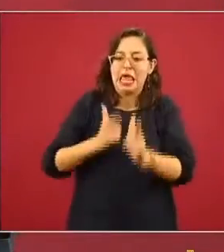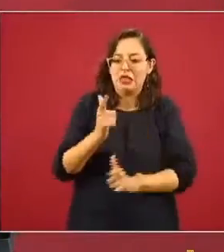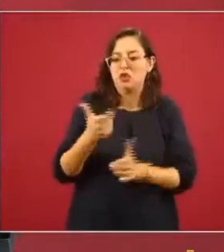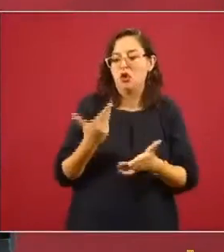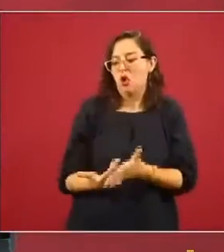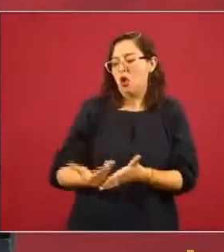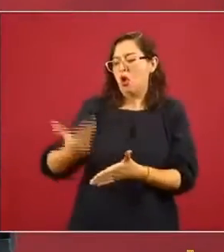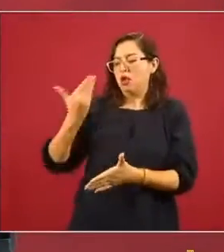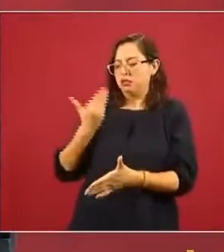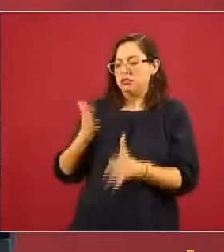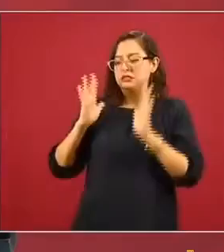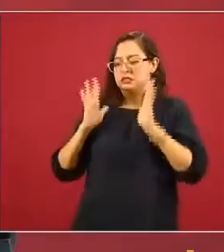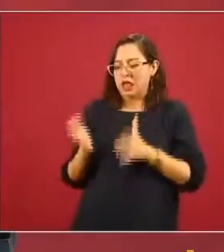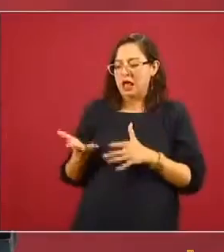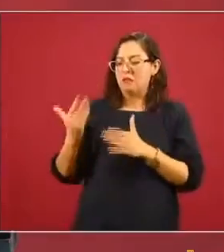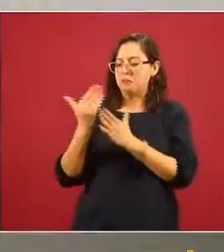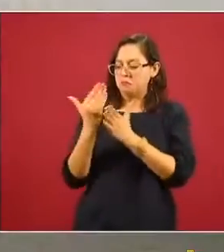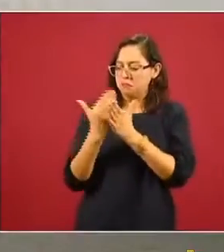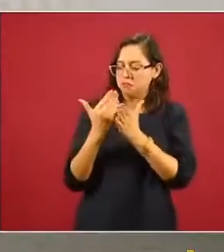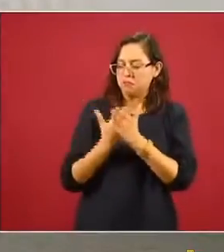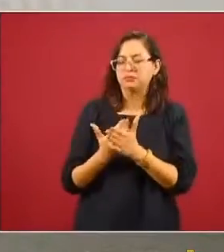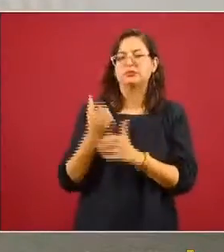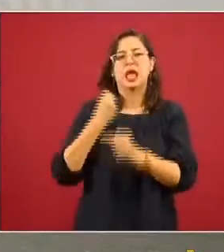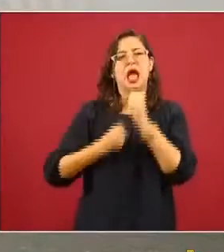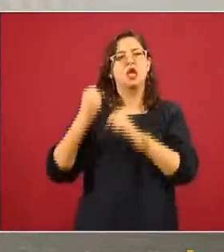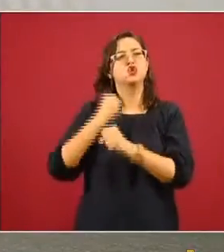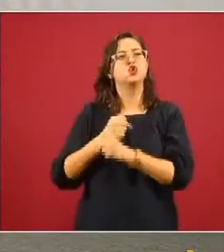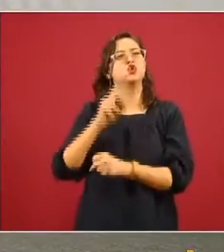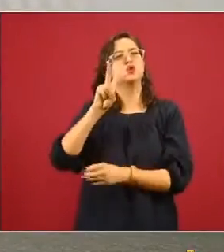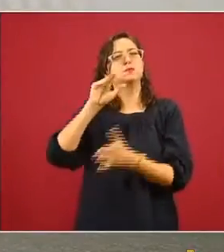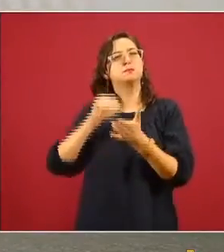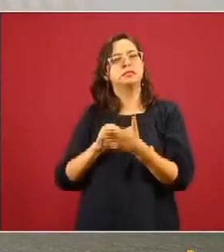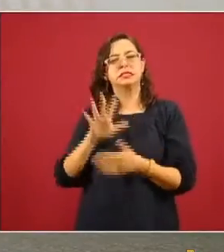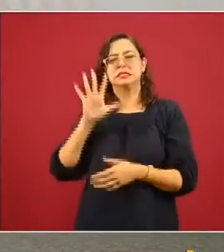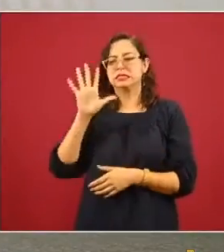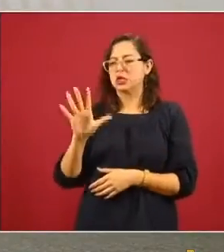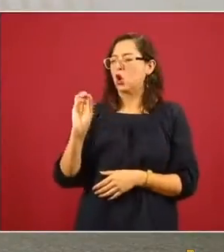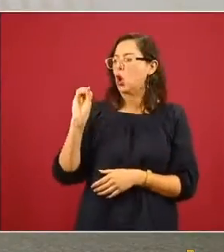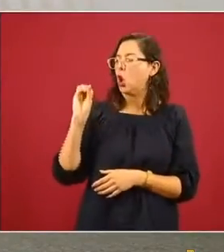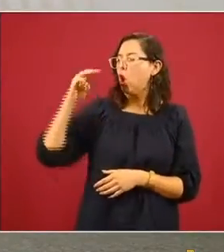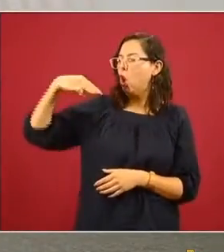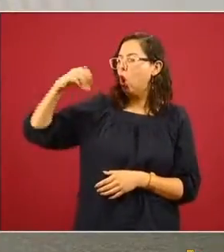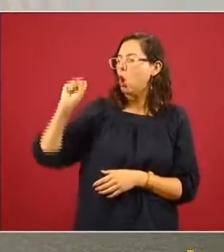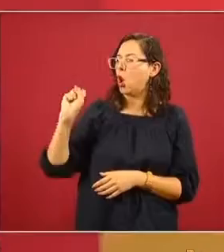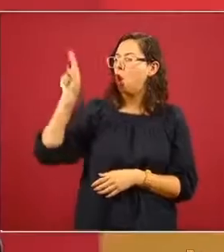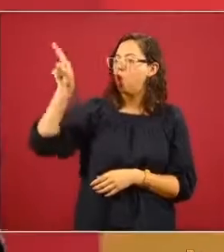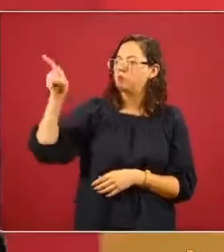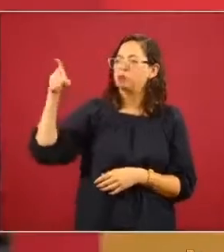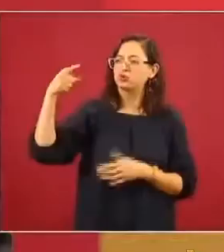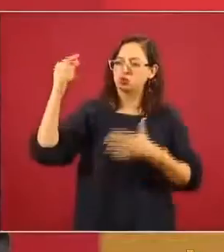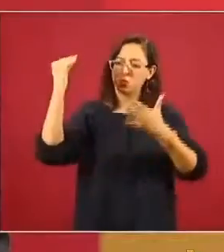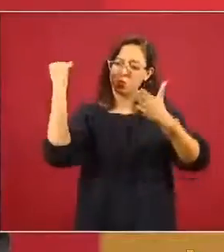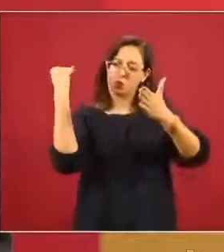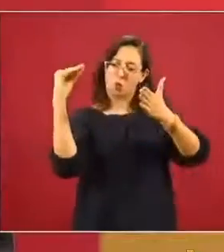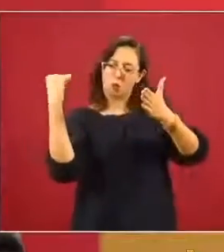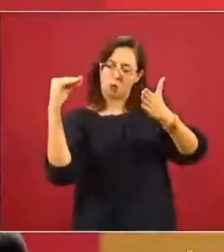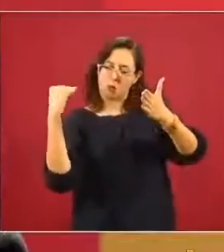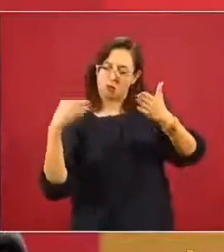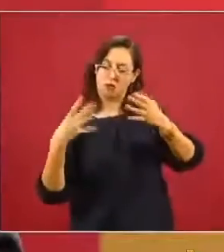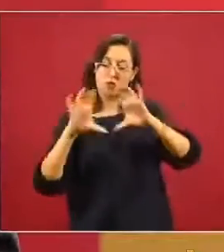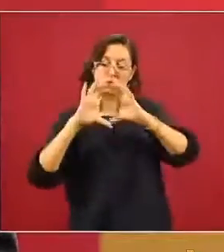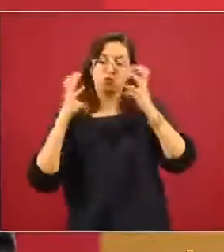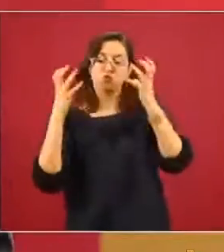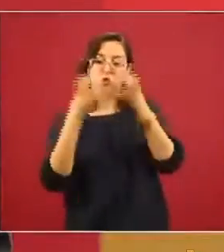hace muchos años, concretamente desde 2005, la Organización Mundial de la Salud desarrolló su Plan Global